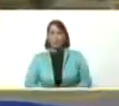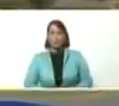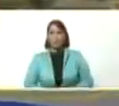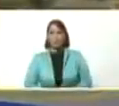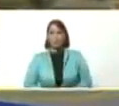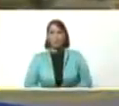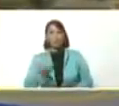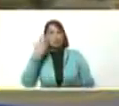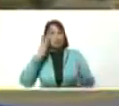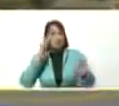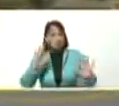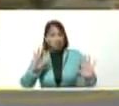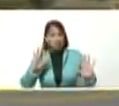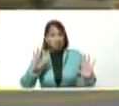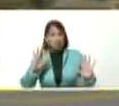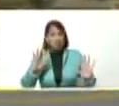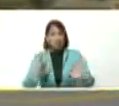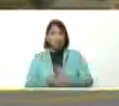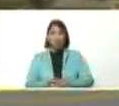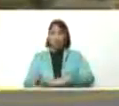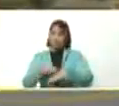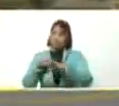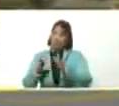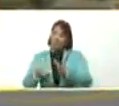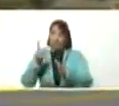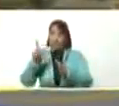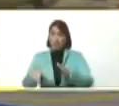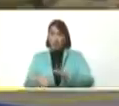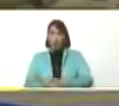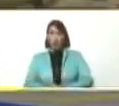Se pretendió, ministro,